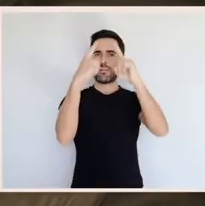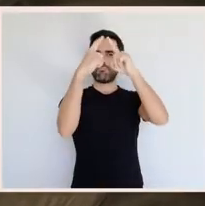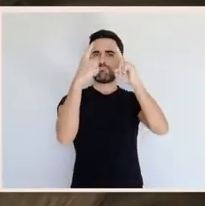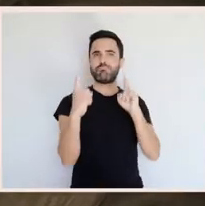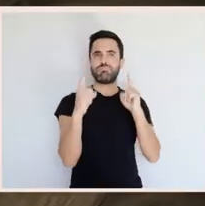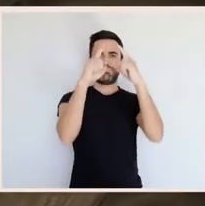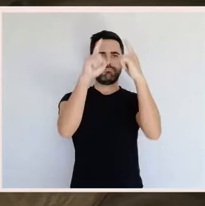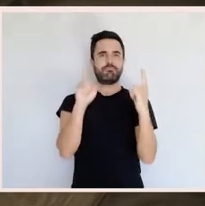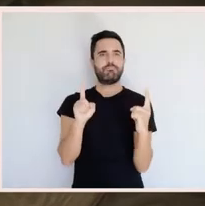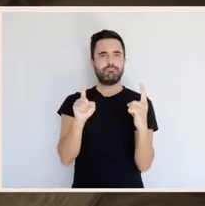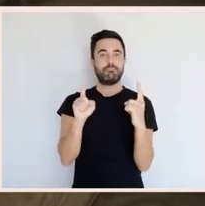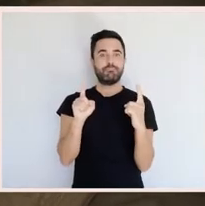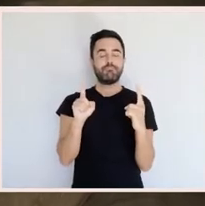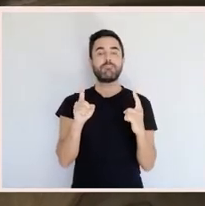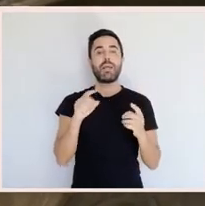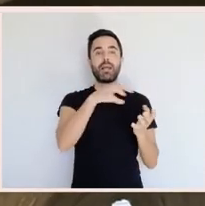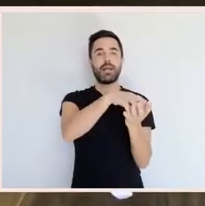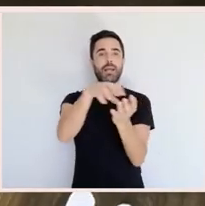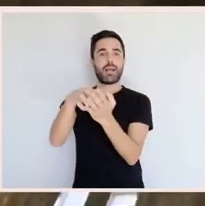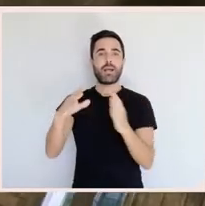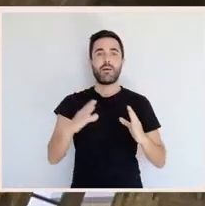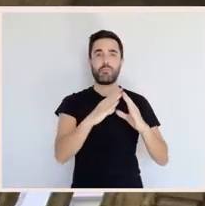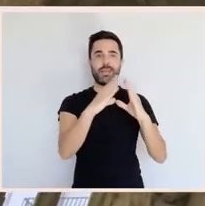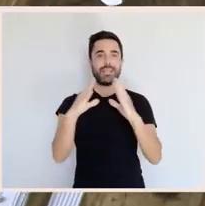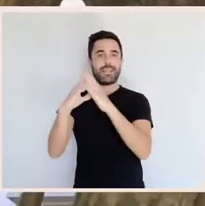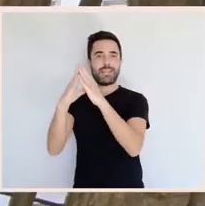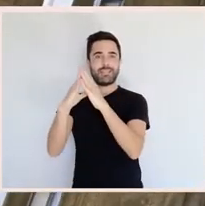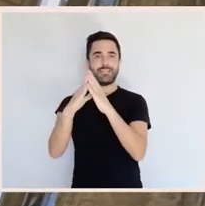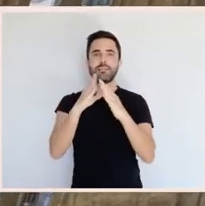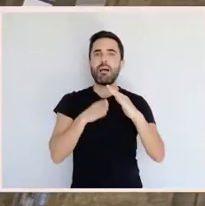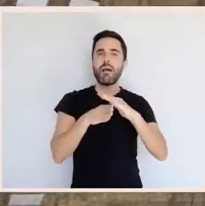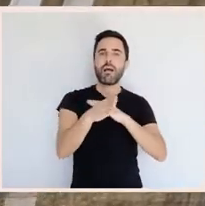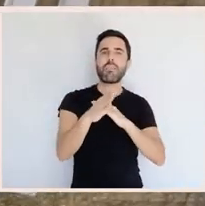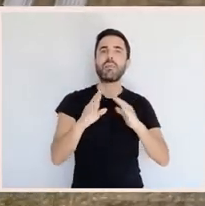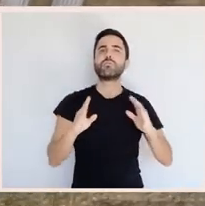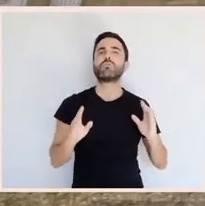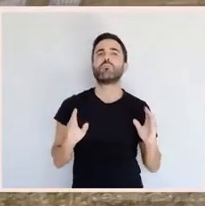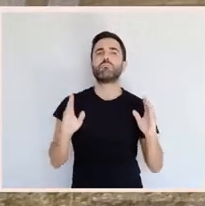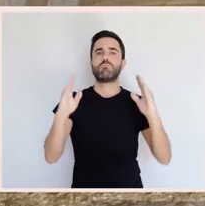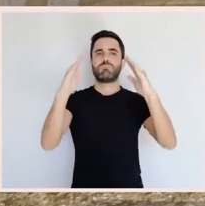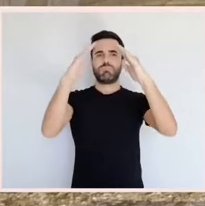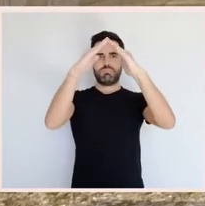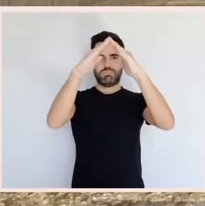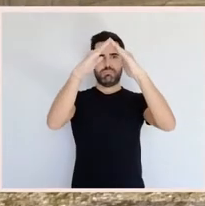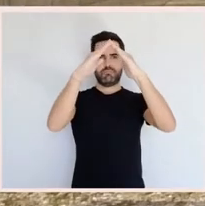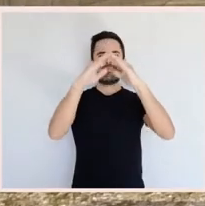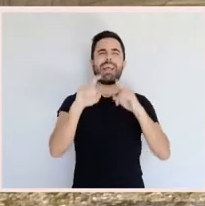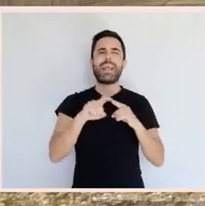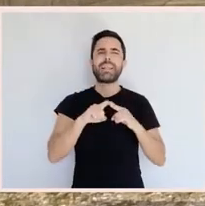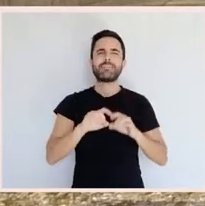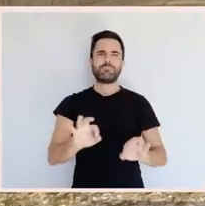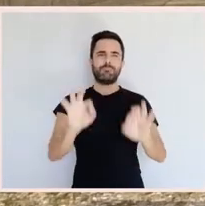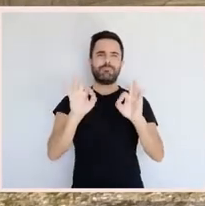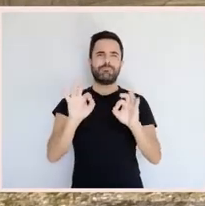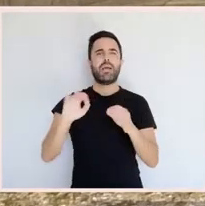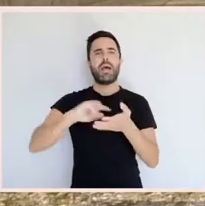As bóvedas son de crucería nervadas e os arcos que dan ingreso ás capelas son arcos apuntados, elementos estes